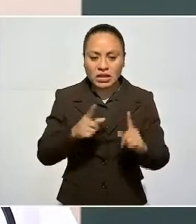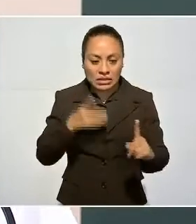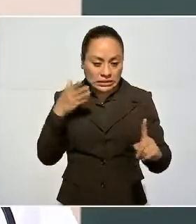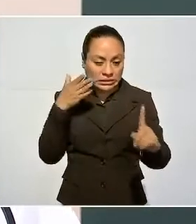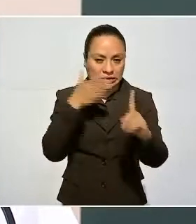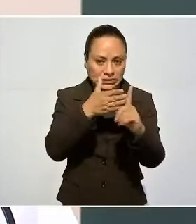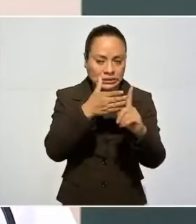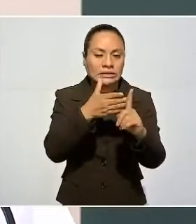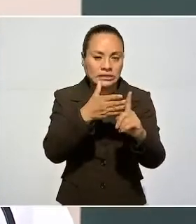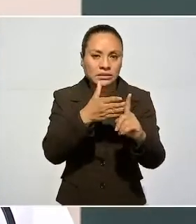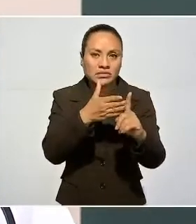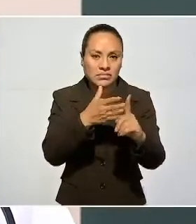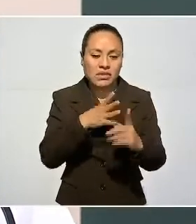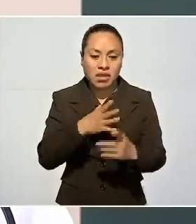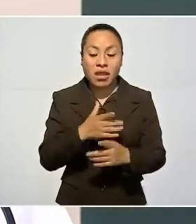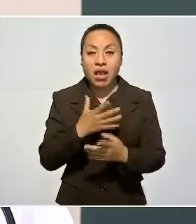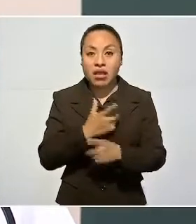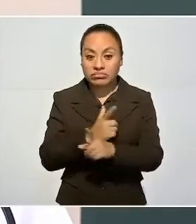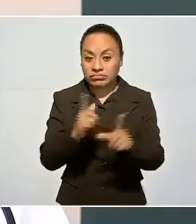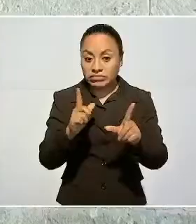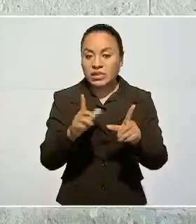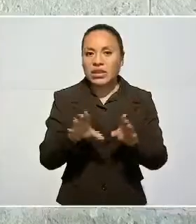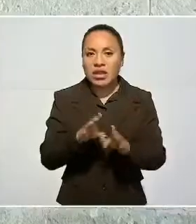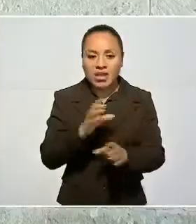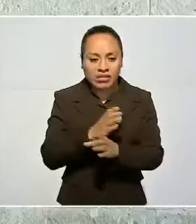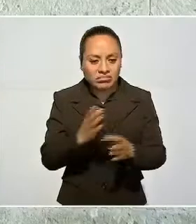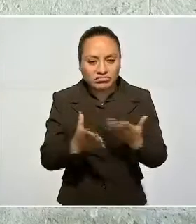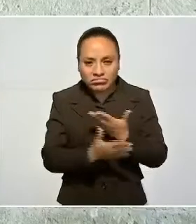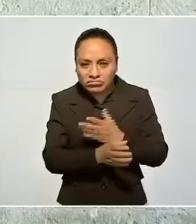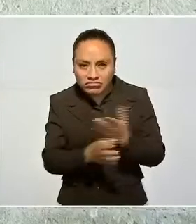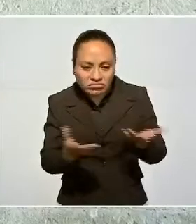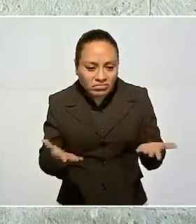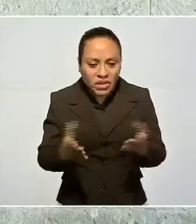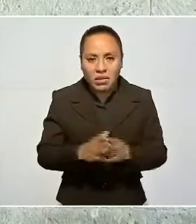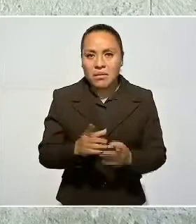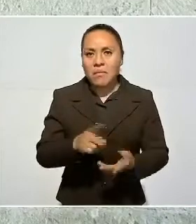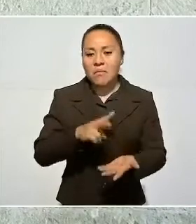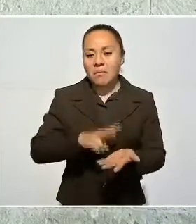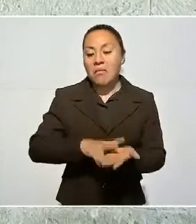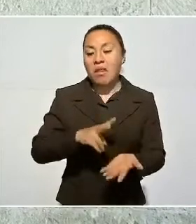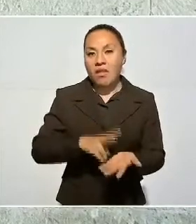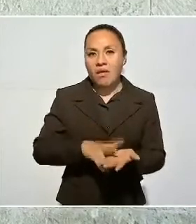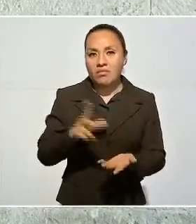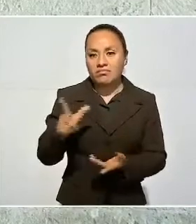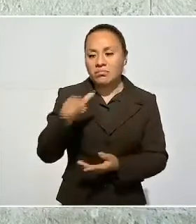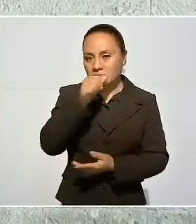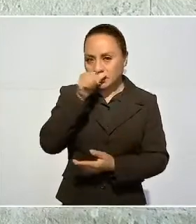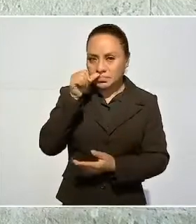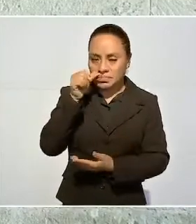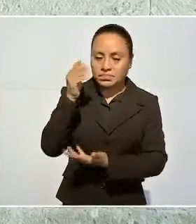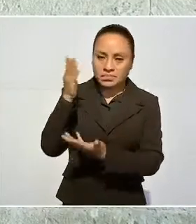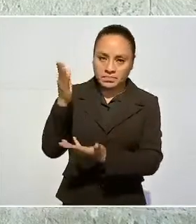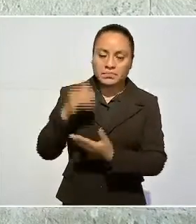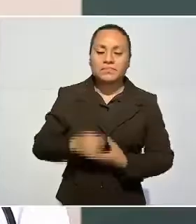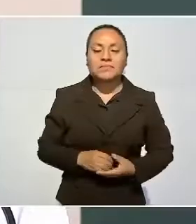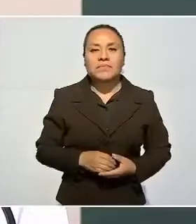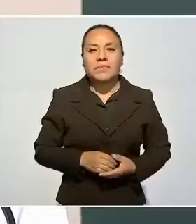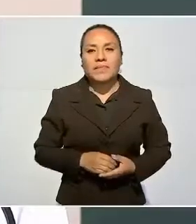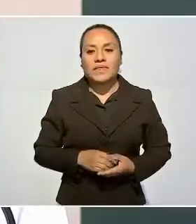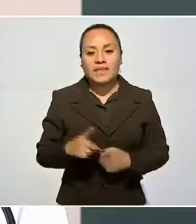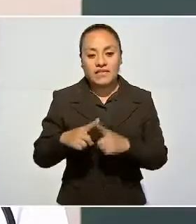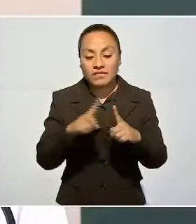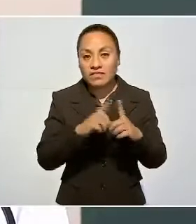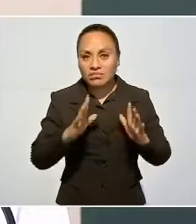retos que libró con absoluta inteligencia y valor el benemérito de las Américas, enfrentando a las